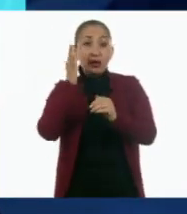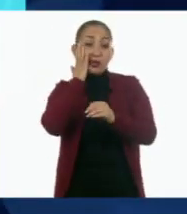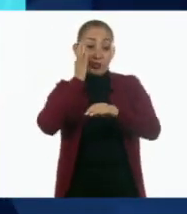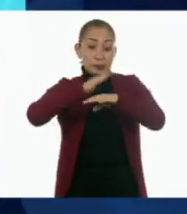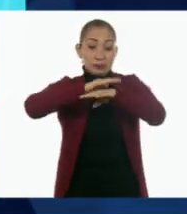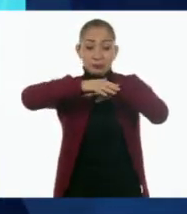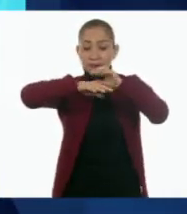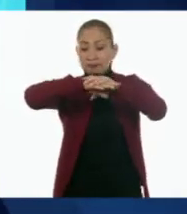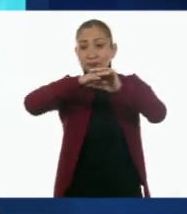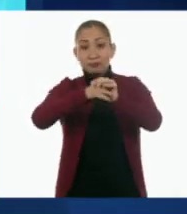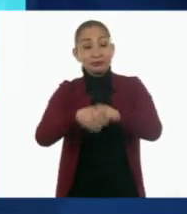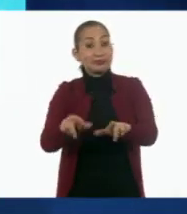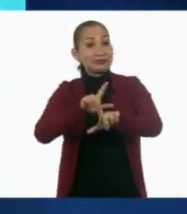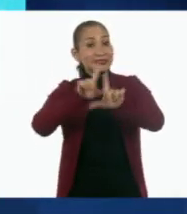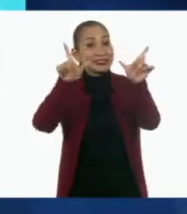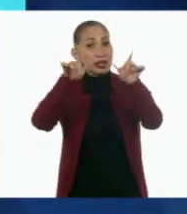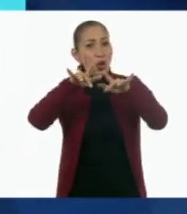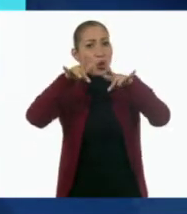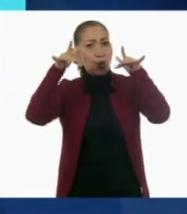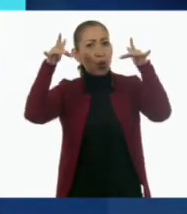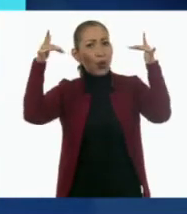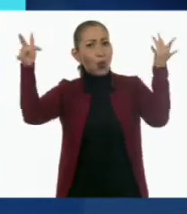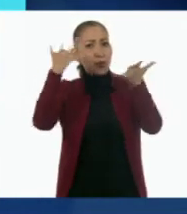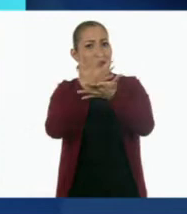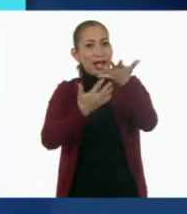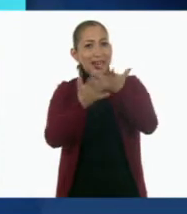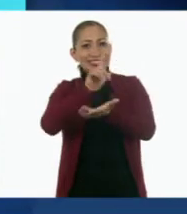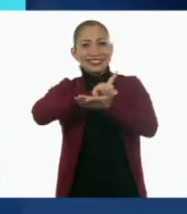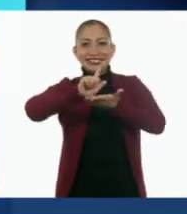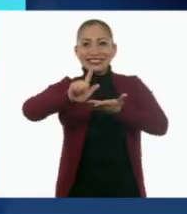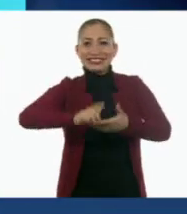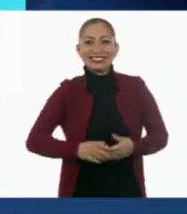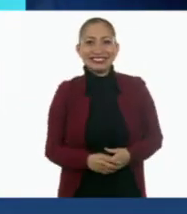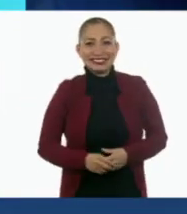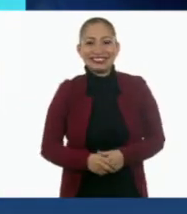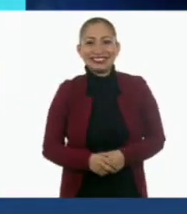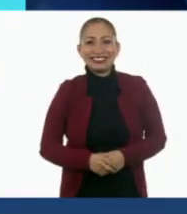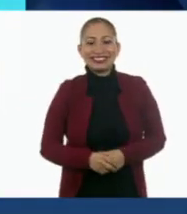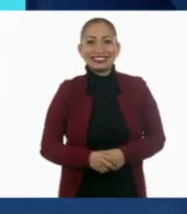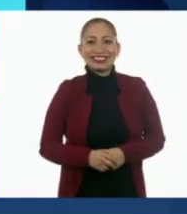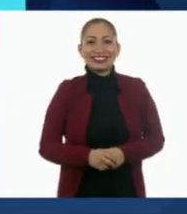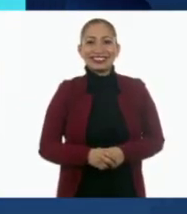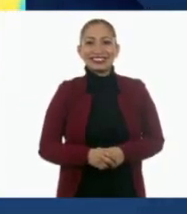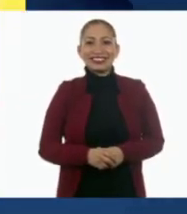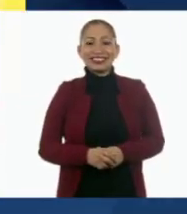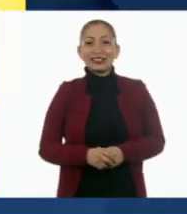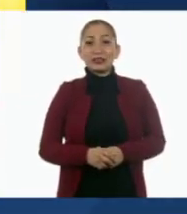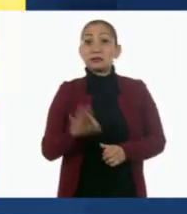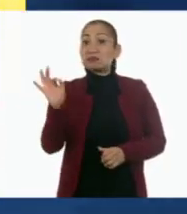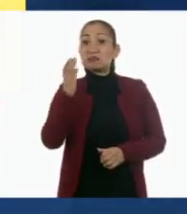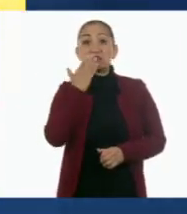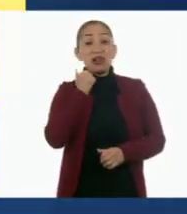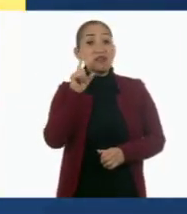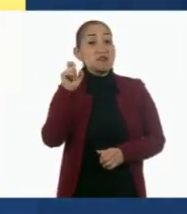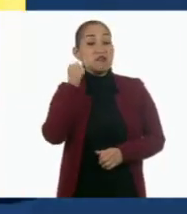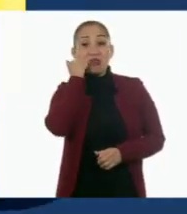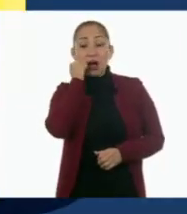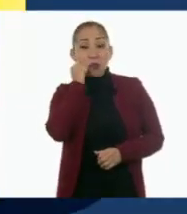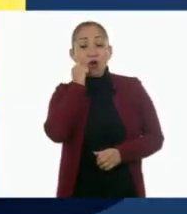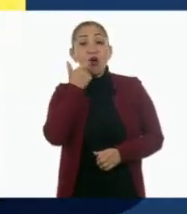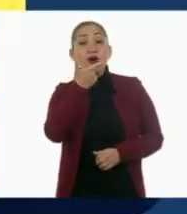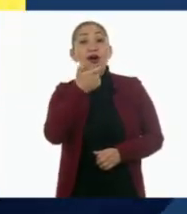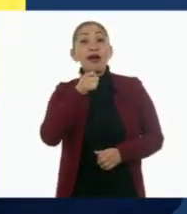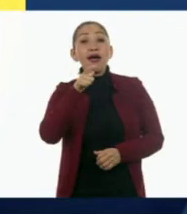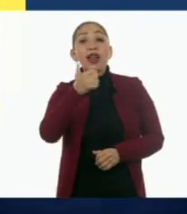Sécalas con una toalla. ¡Y listo! ¡Tus manos están limpias! Si no tienes agua y jabón,